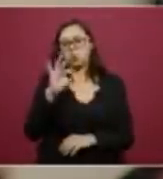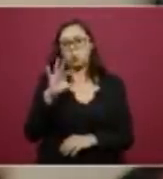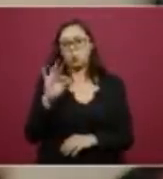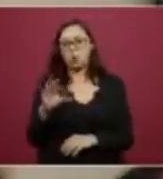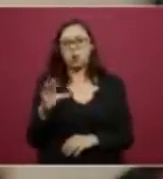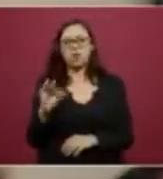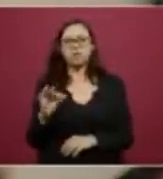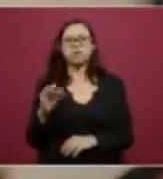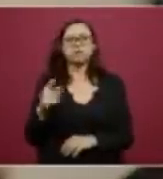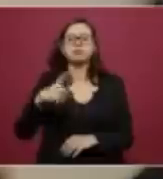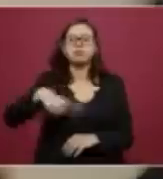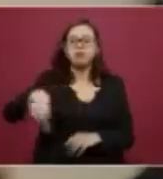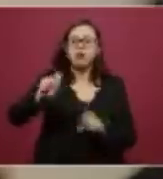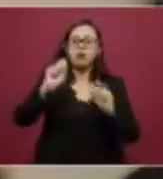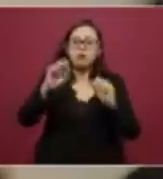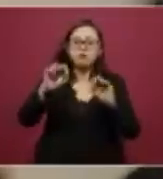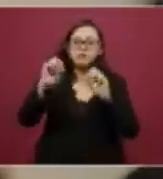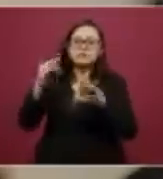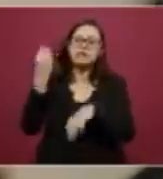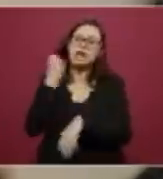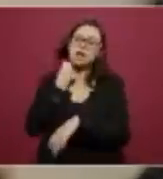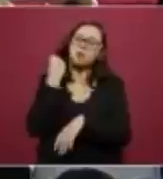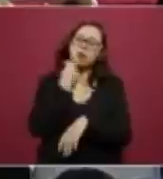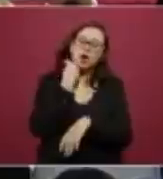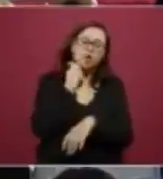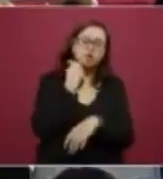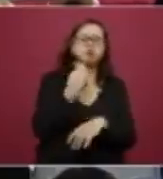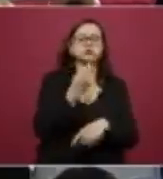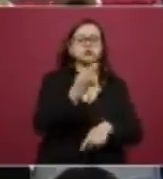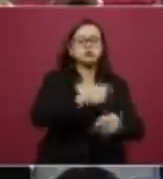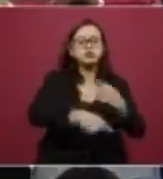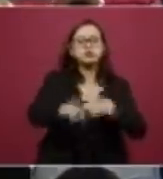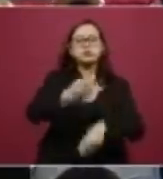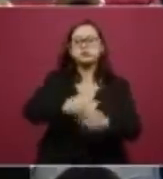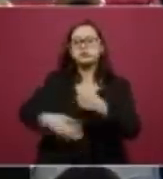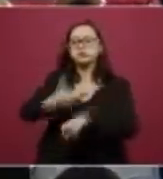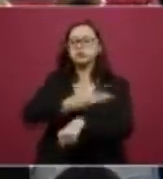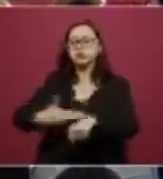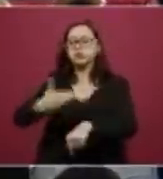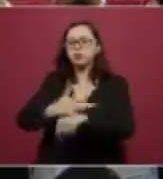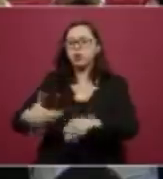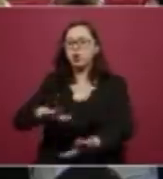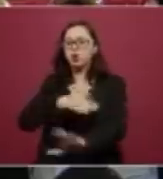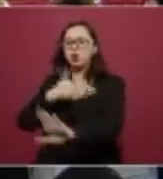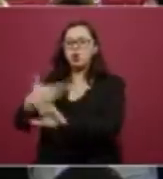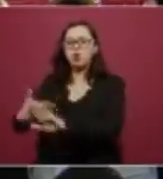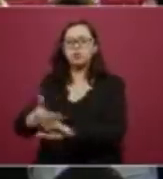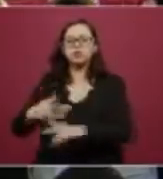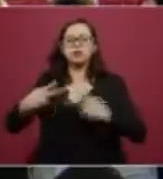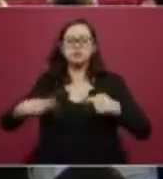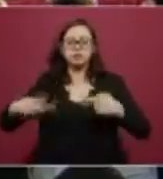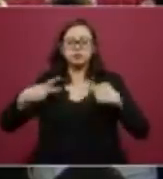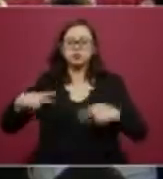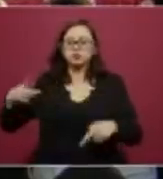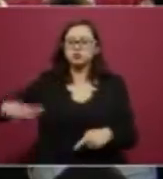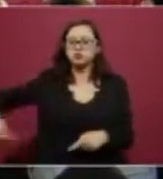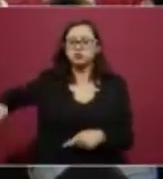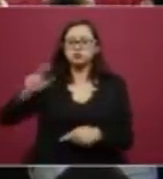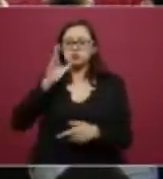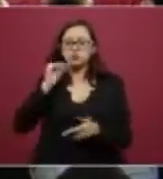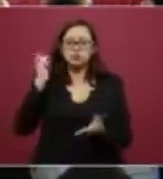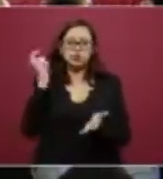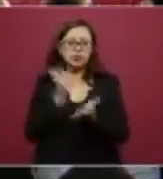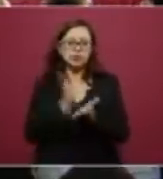país, usados para demandar a 259,000 trabajadores que no pudieron pagar su